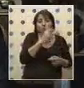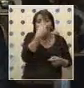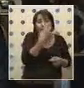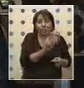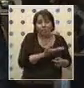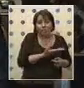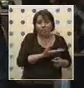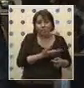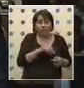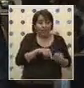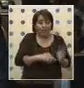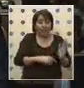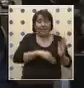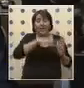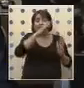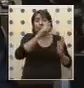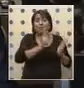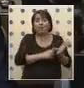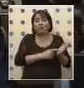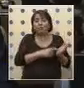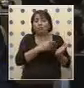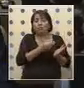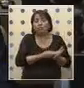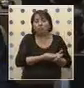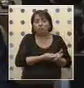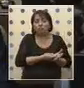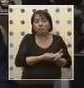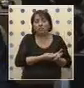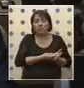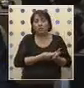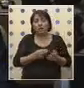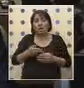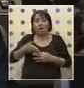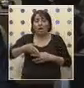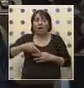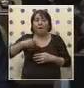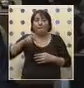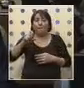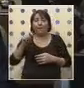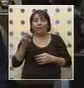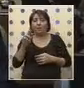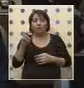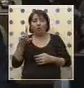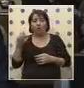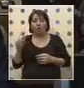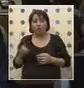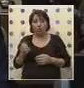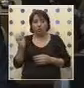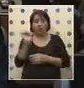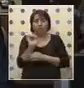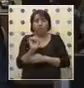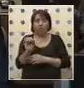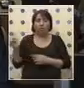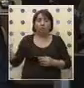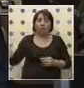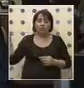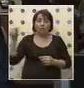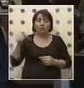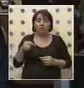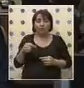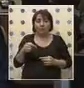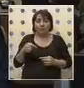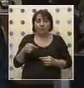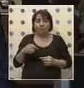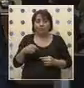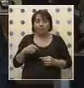tanto, este incremento, este tributo que se aplica, ¿verdad?, a esta importación de vehículos diésel. En el caso particular